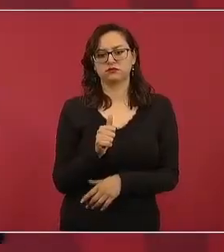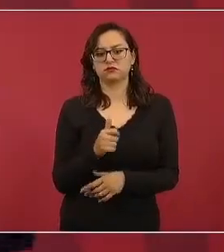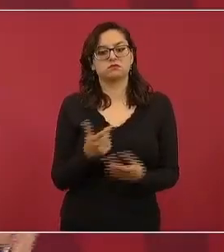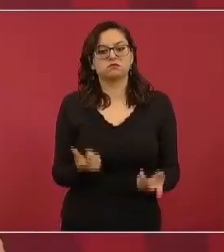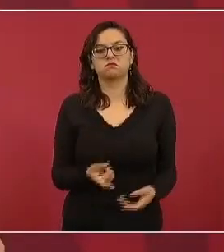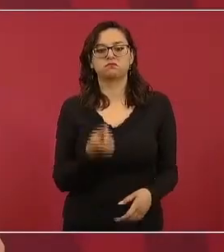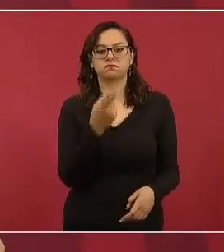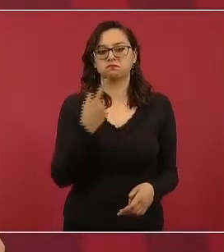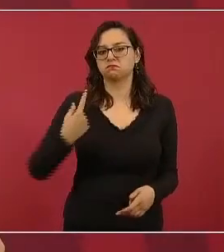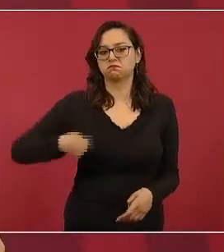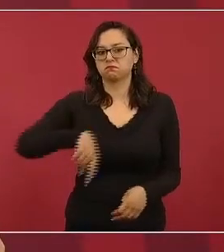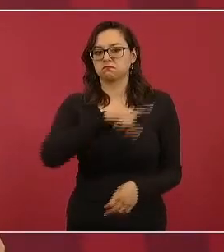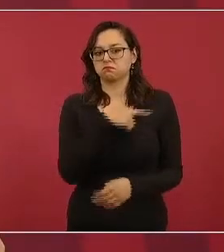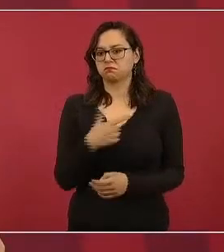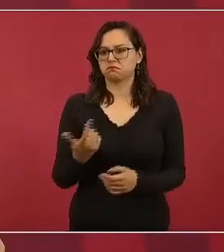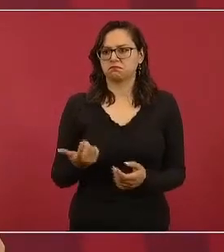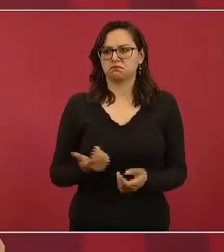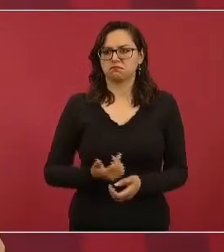intransigente.